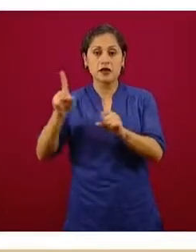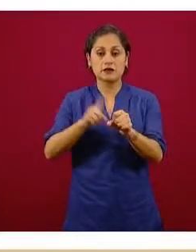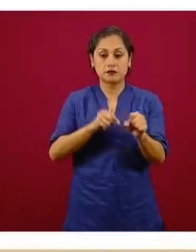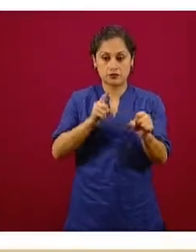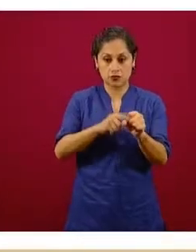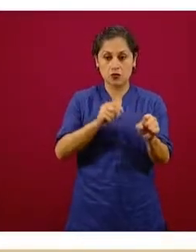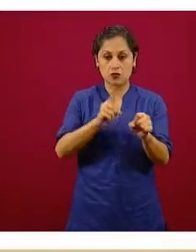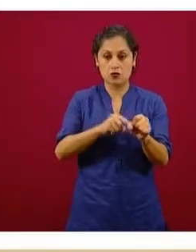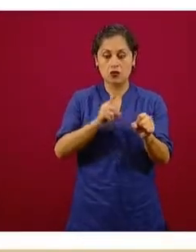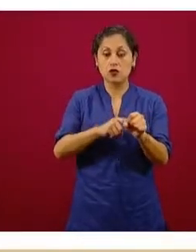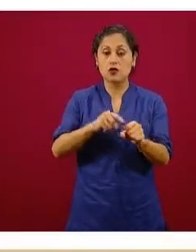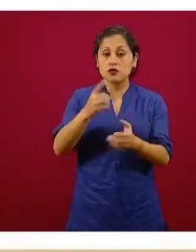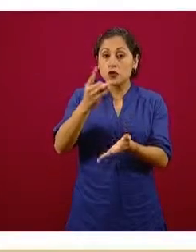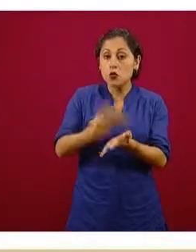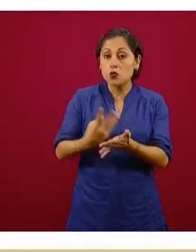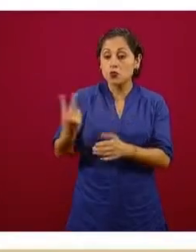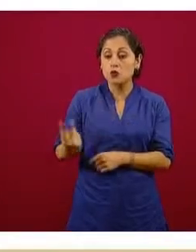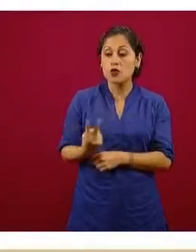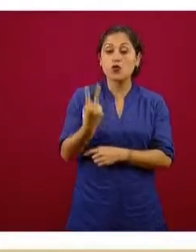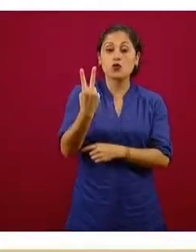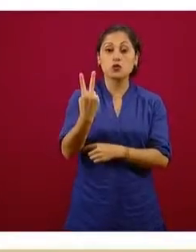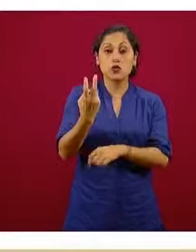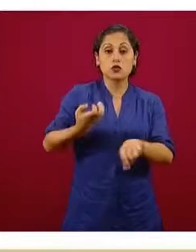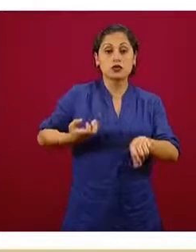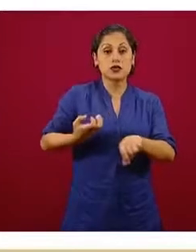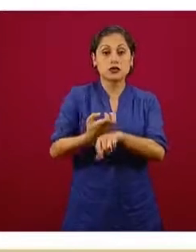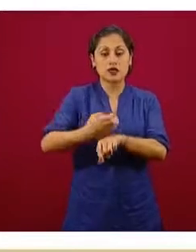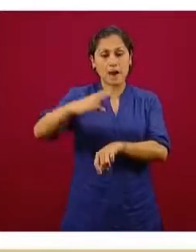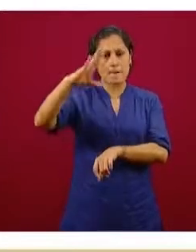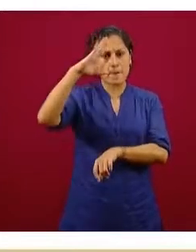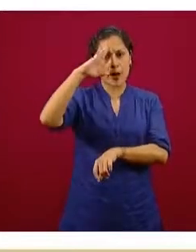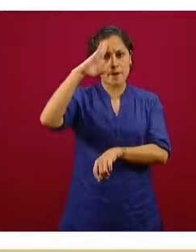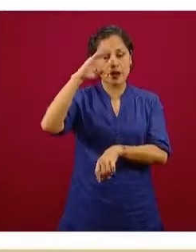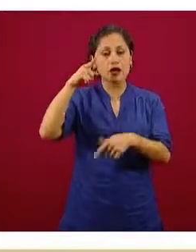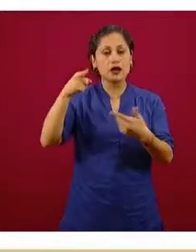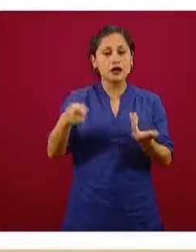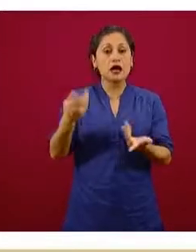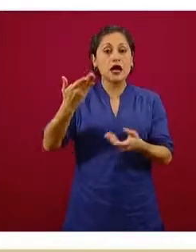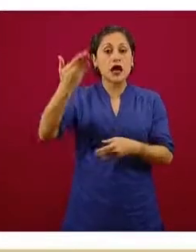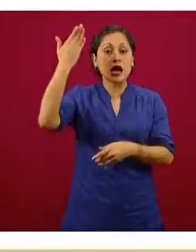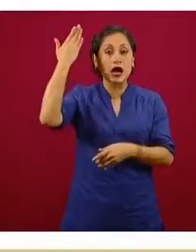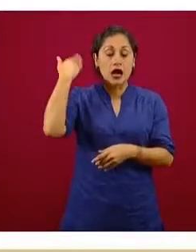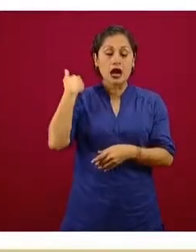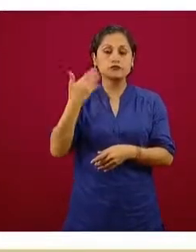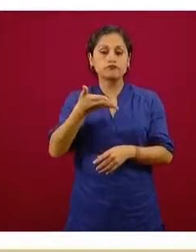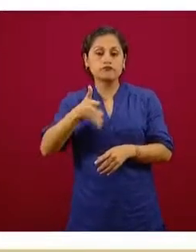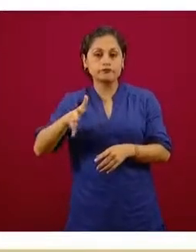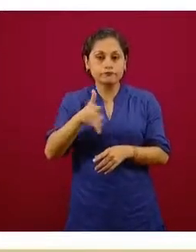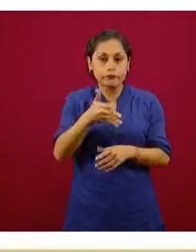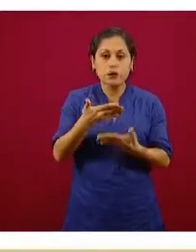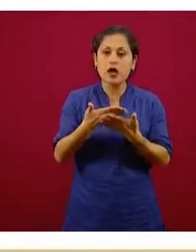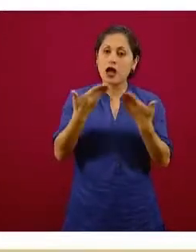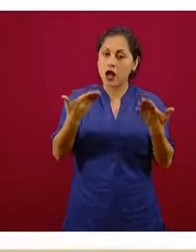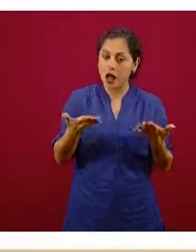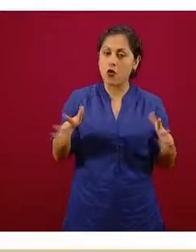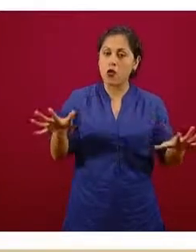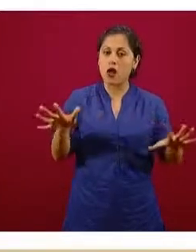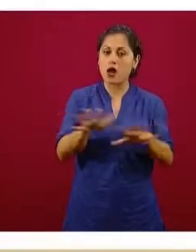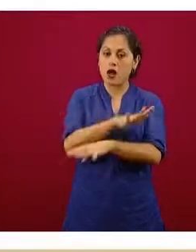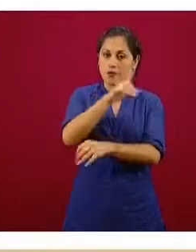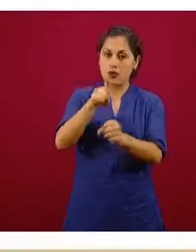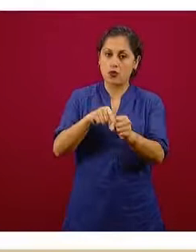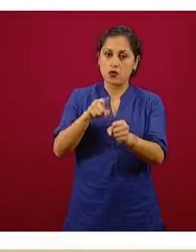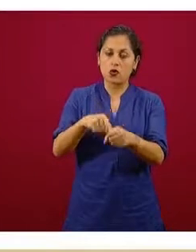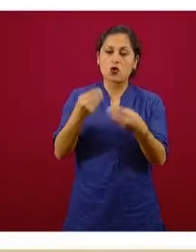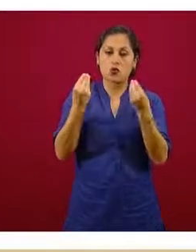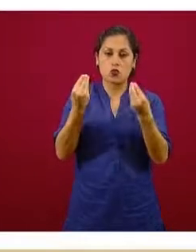2 los estados que han alcanzado el máximo rango. De hecho, uno de ellos estaba en el rango previo y ahora está en el mayor